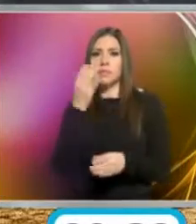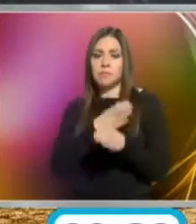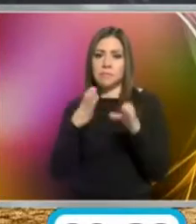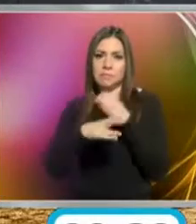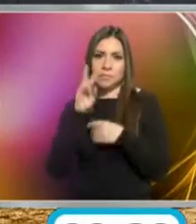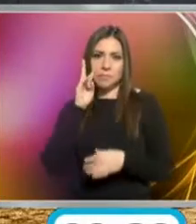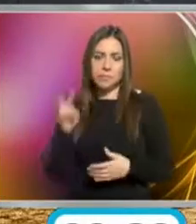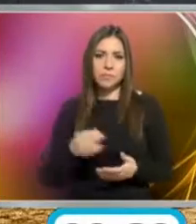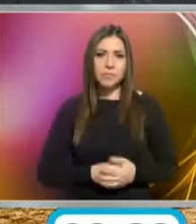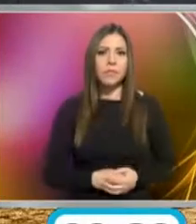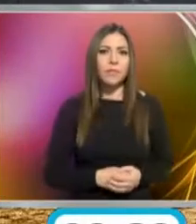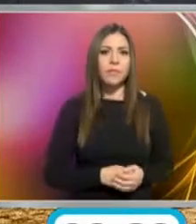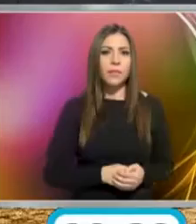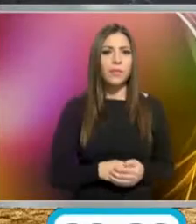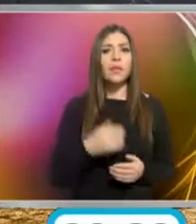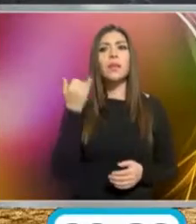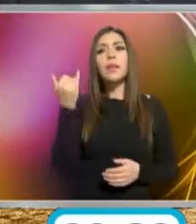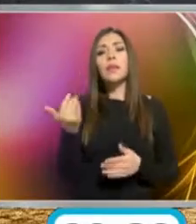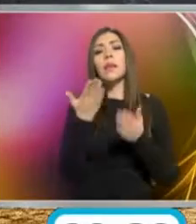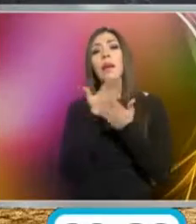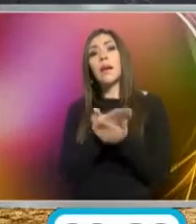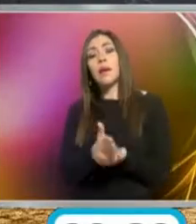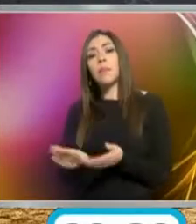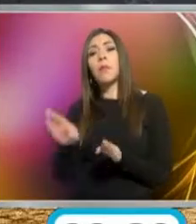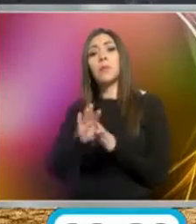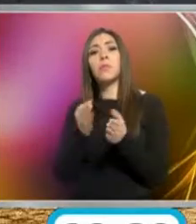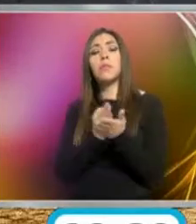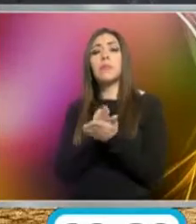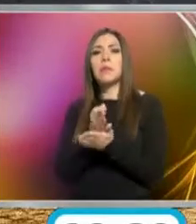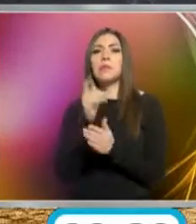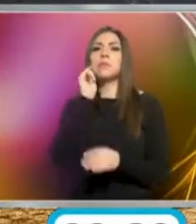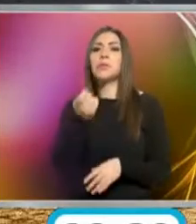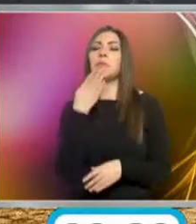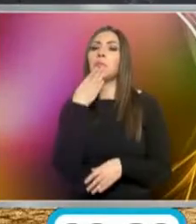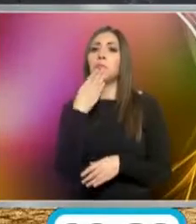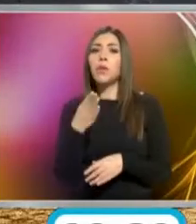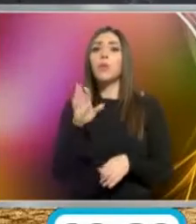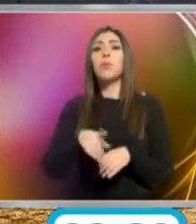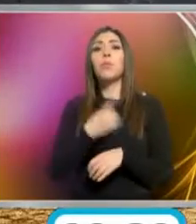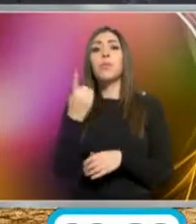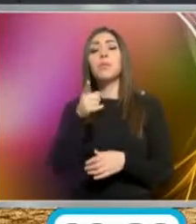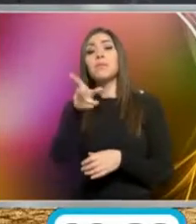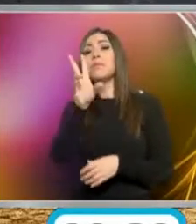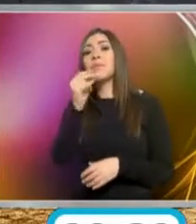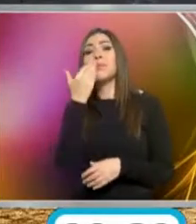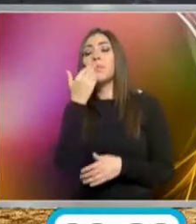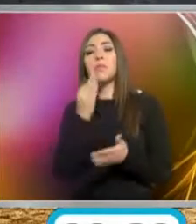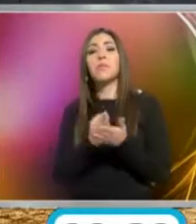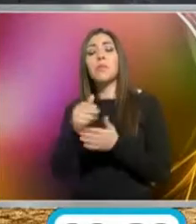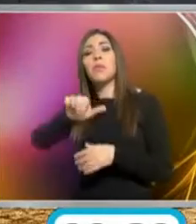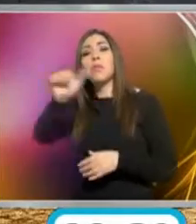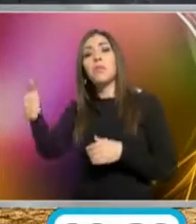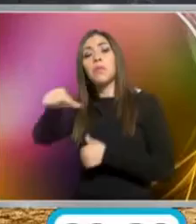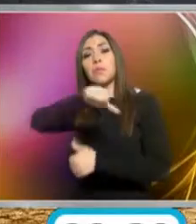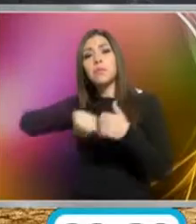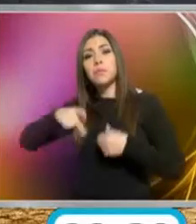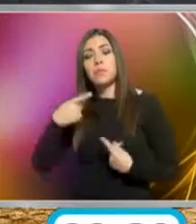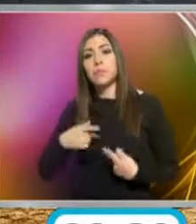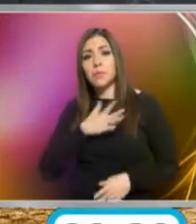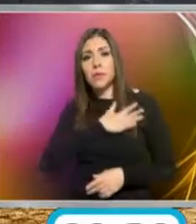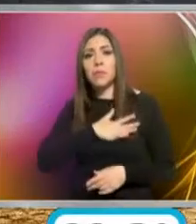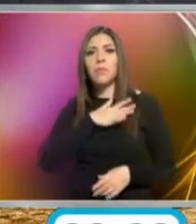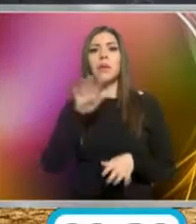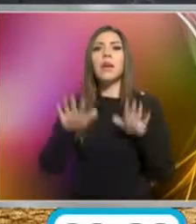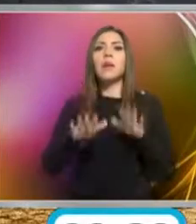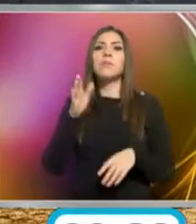fidelidad, además, es una buena inversión. La infidelidad muchas veces termina en dramas, en tragedias. Sí. Hay gente que es hábil para